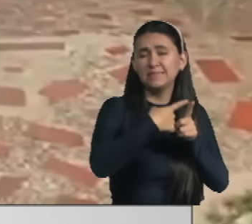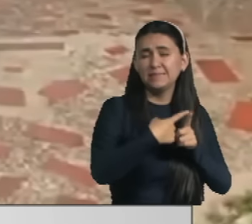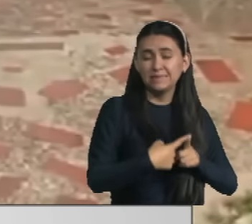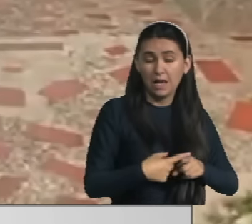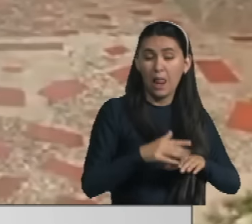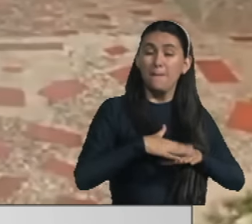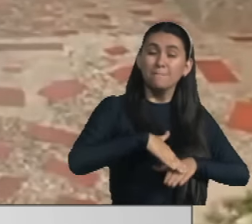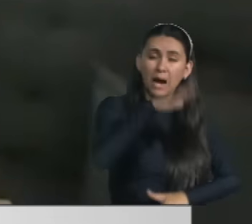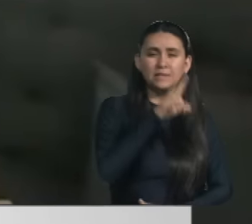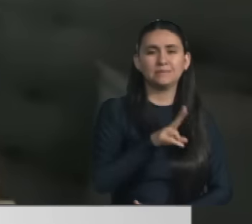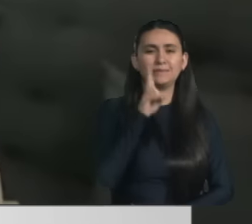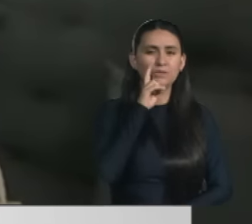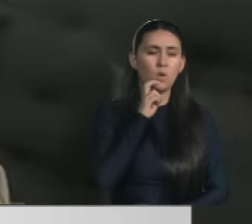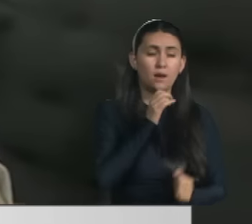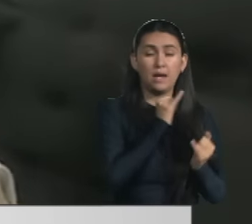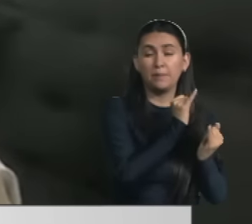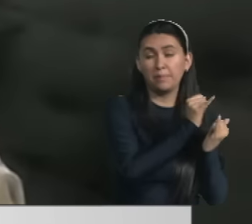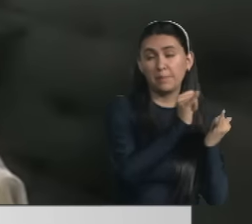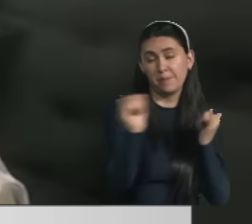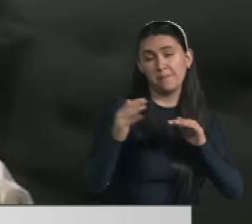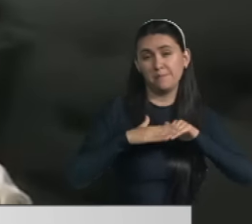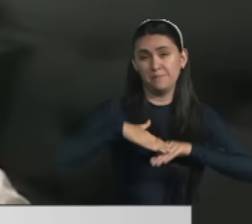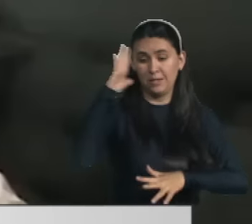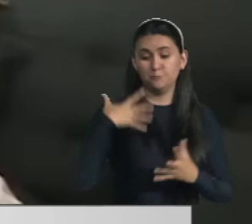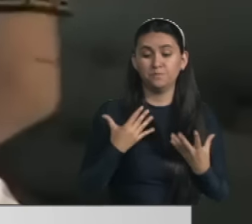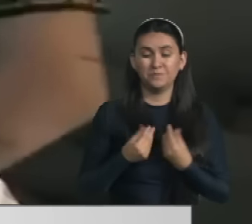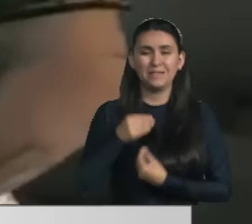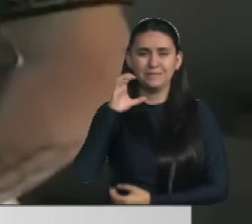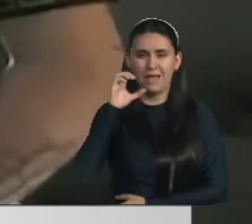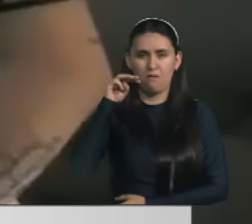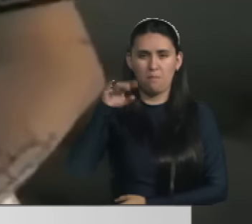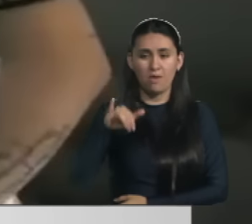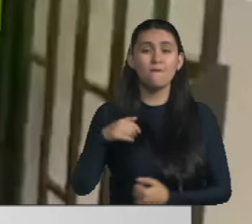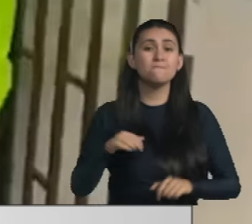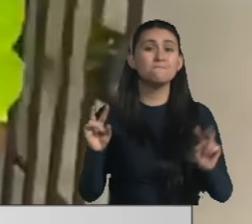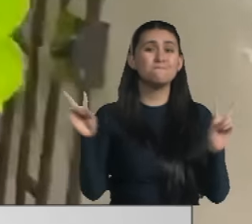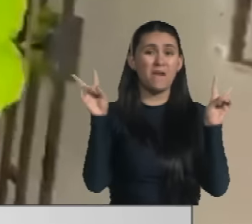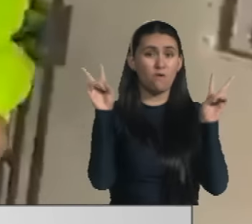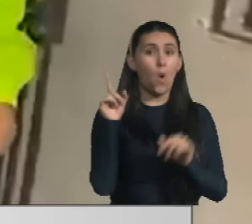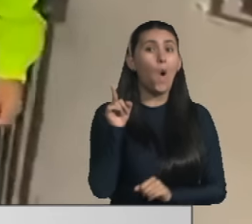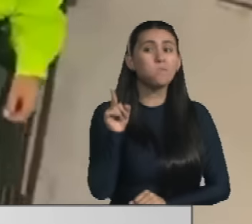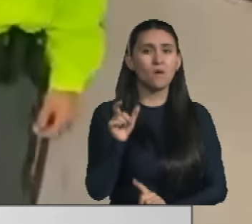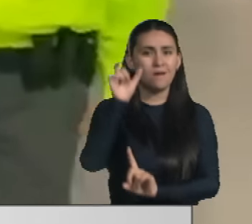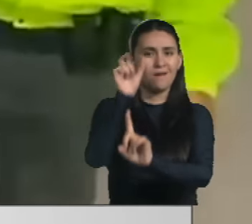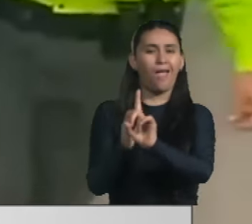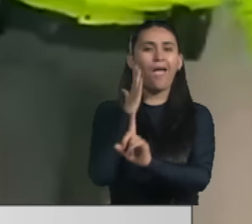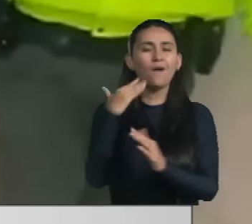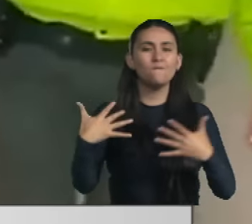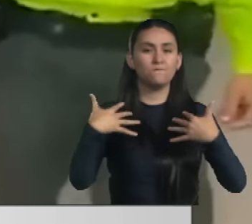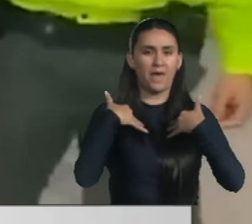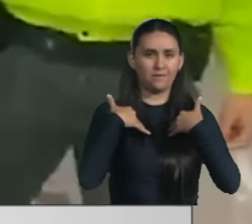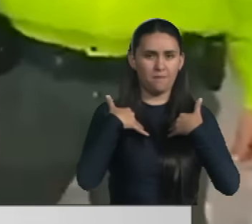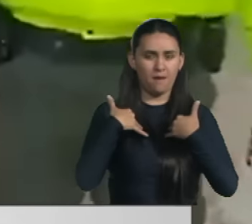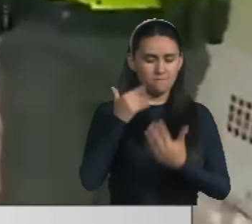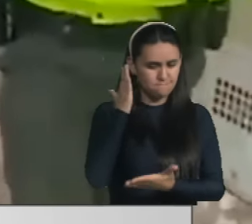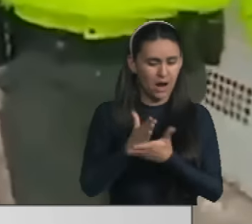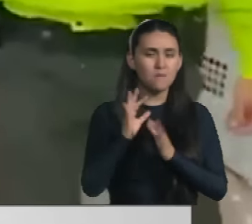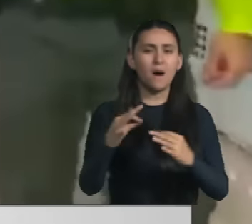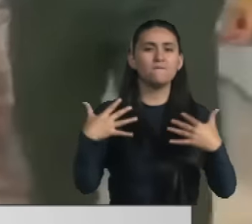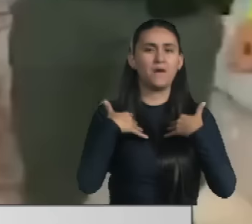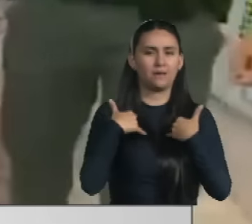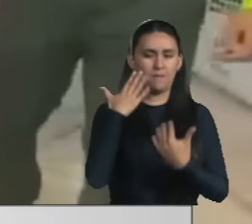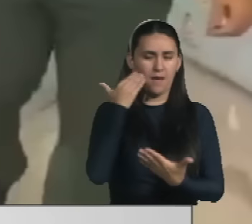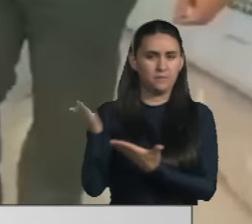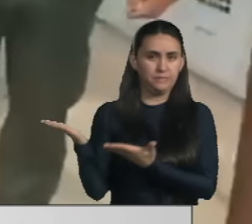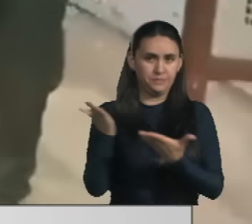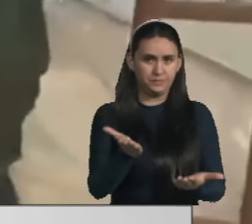por delitos sexuales. Noticentro 1 CMI está en directo con una de las víctimas aquí en la capital de Antioquia. Bienvenida